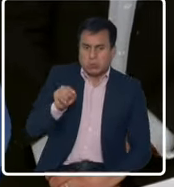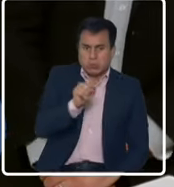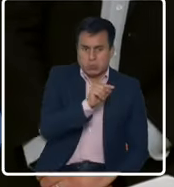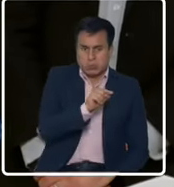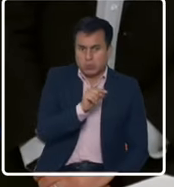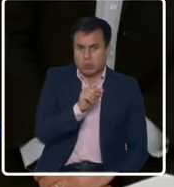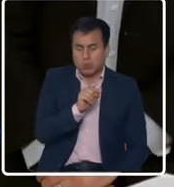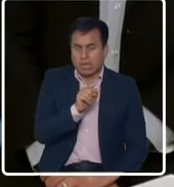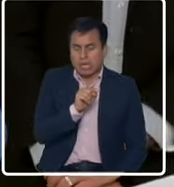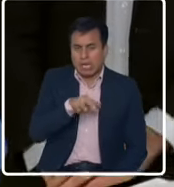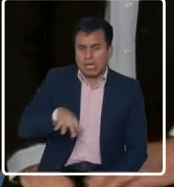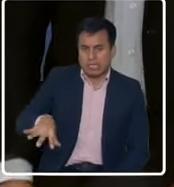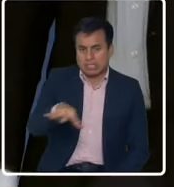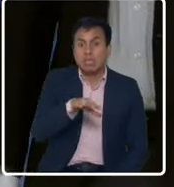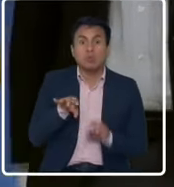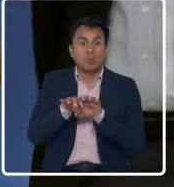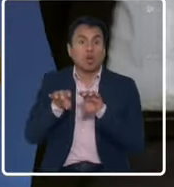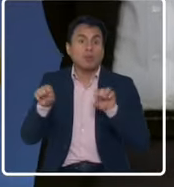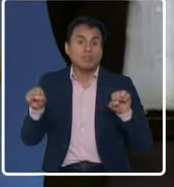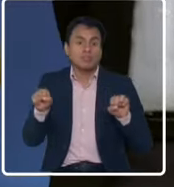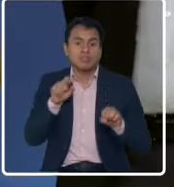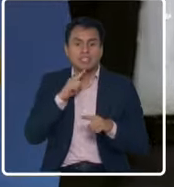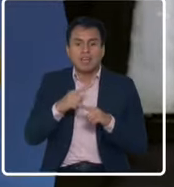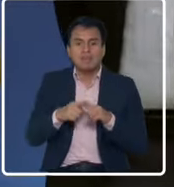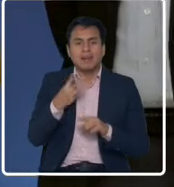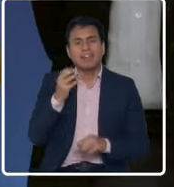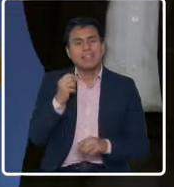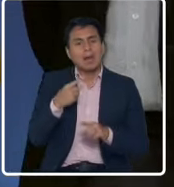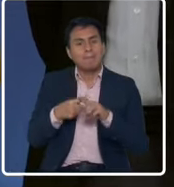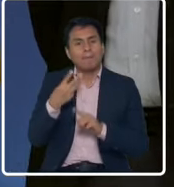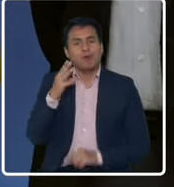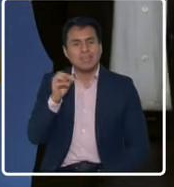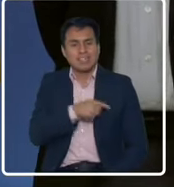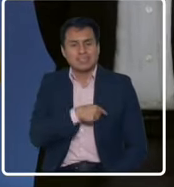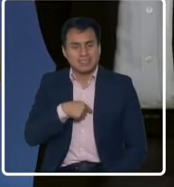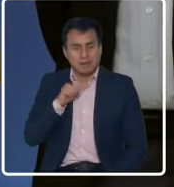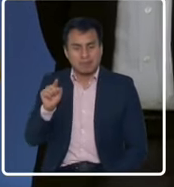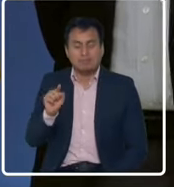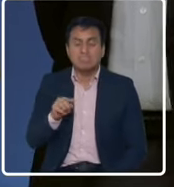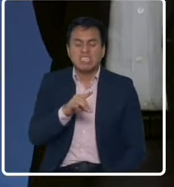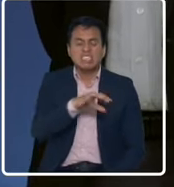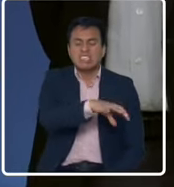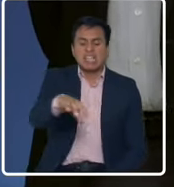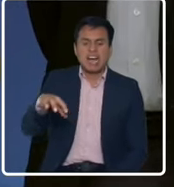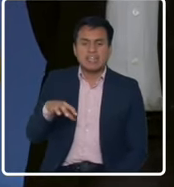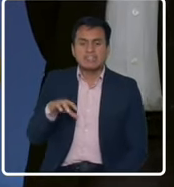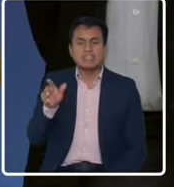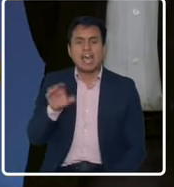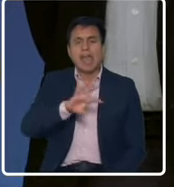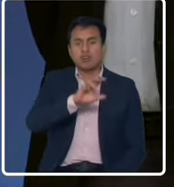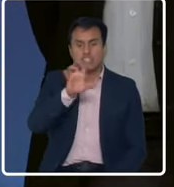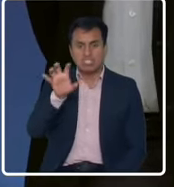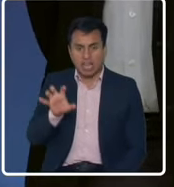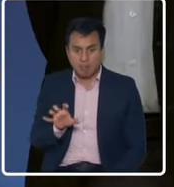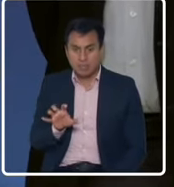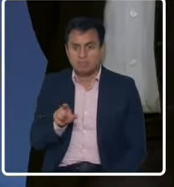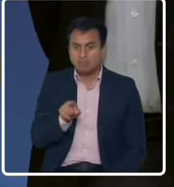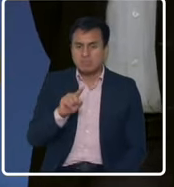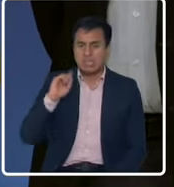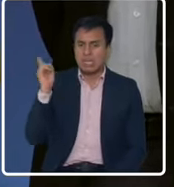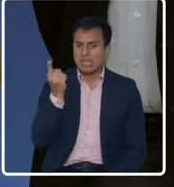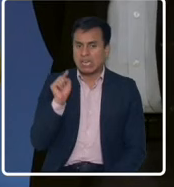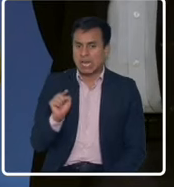en en ese compromiso que llamamos 30 por 30 los salares son ecosistemas en